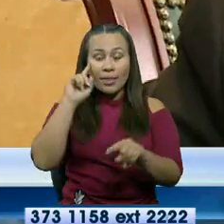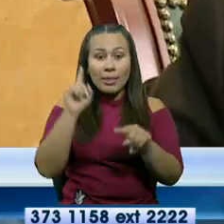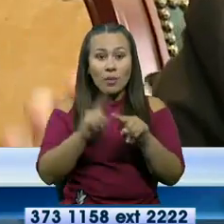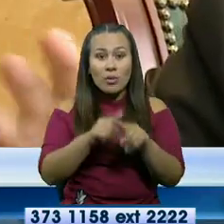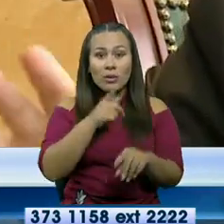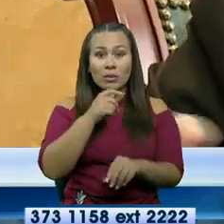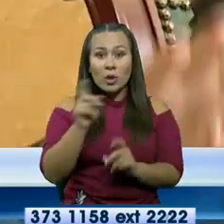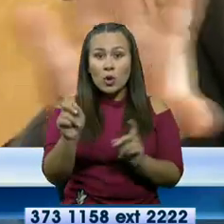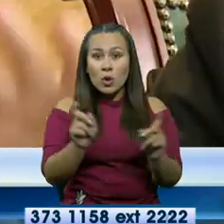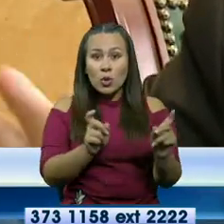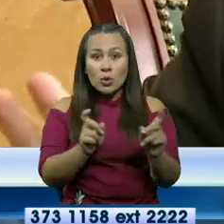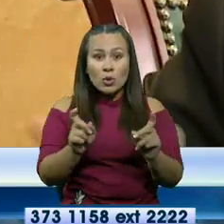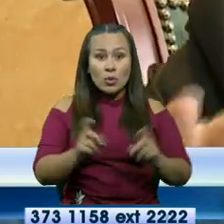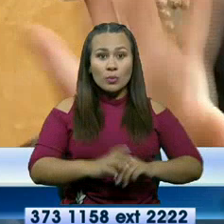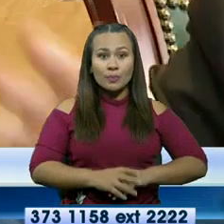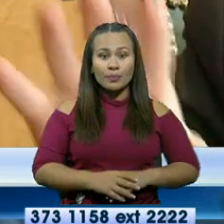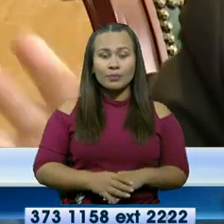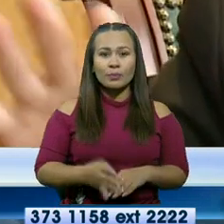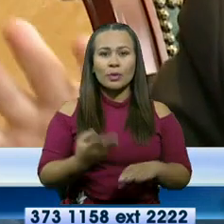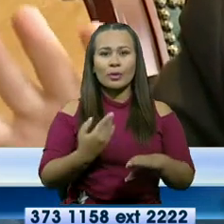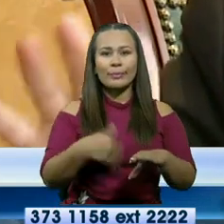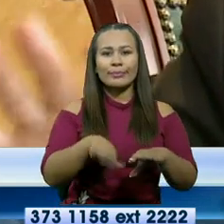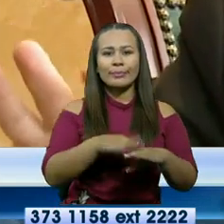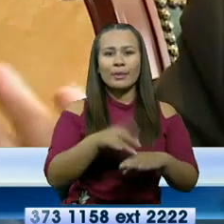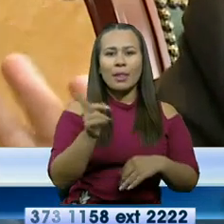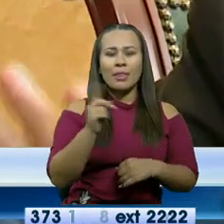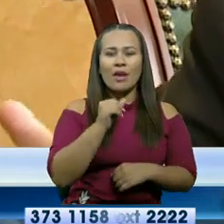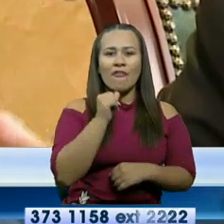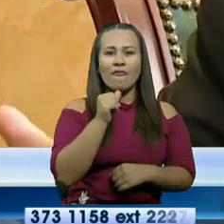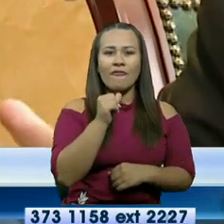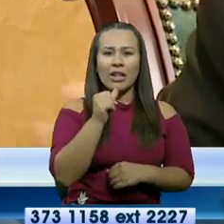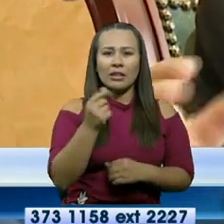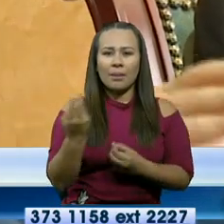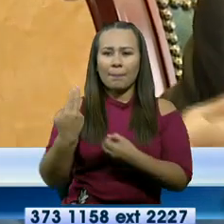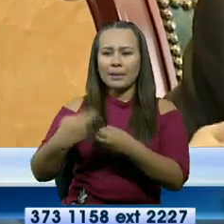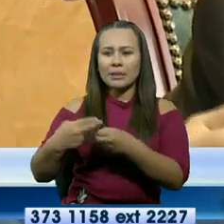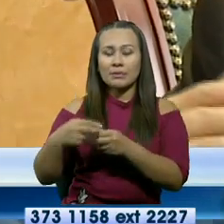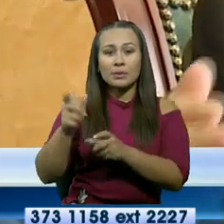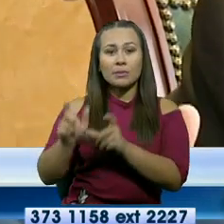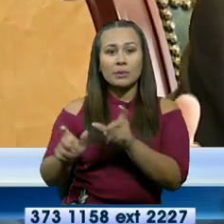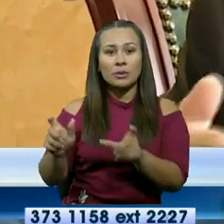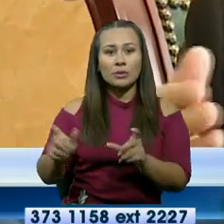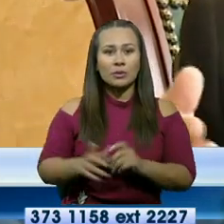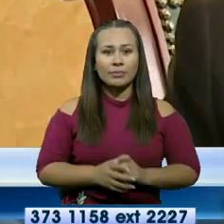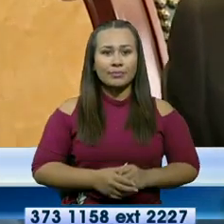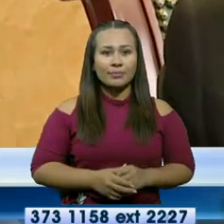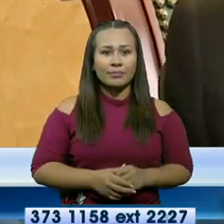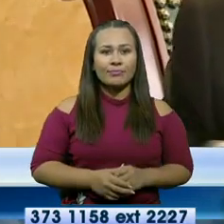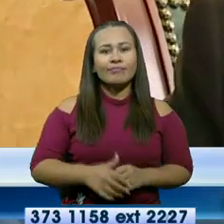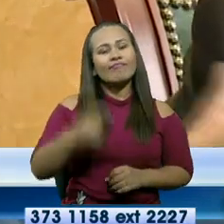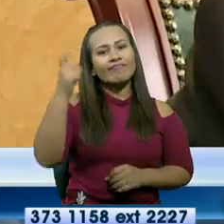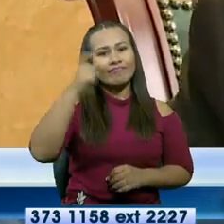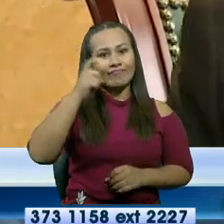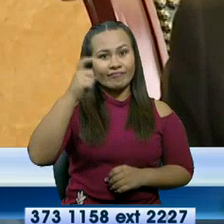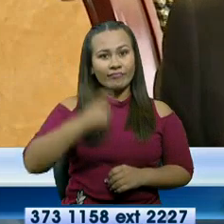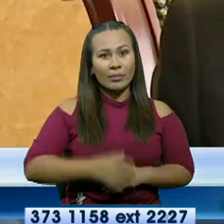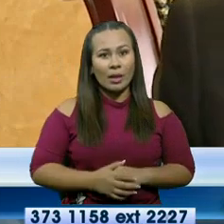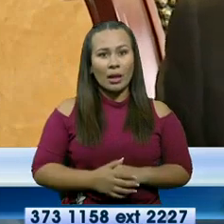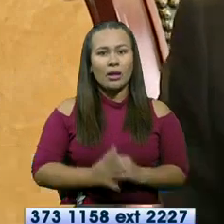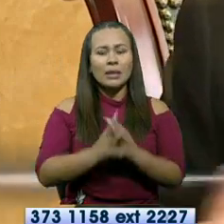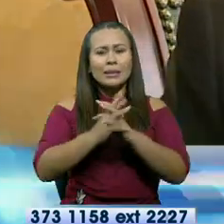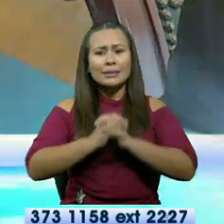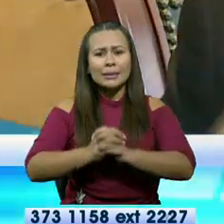funcionarios de control a través de esta mal llamada forma de participación ciudadana, lo que hace es que sea necesario y que sea un clamor